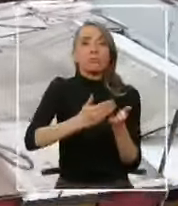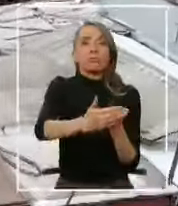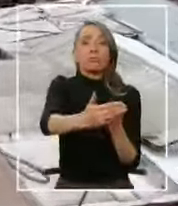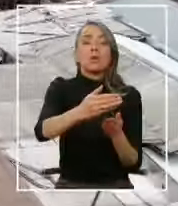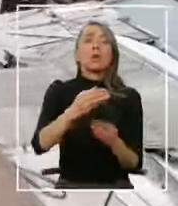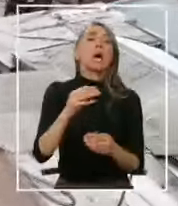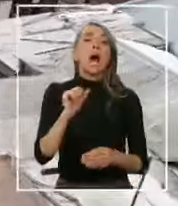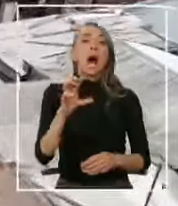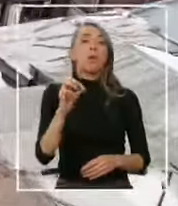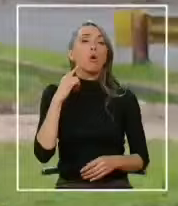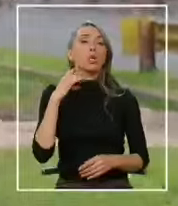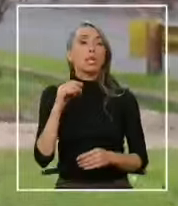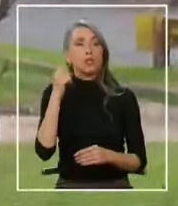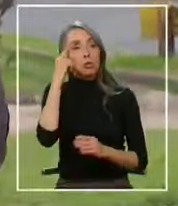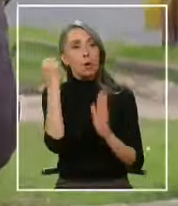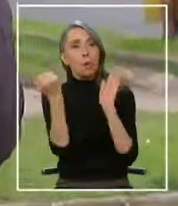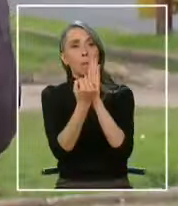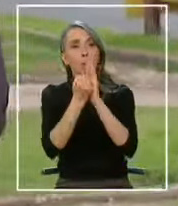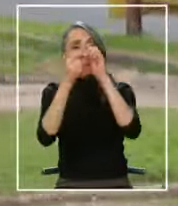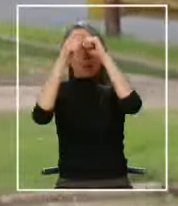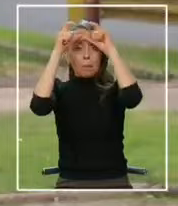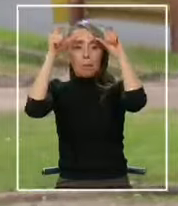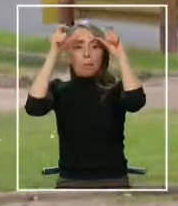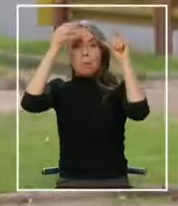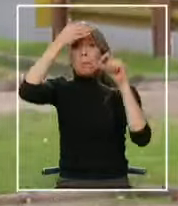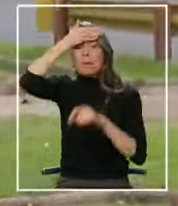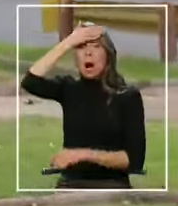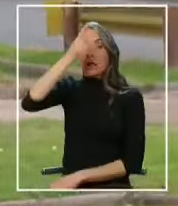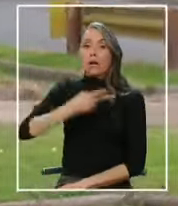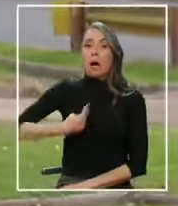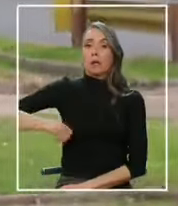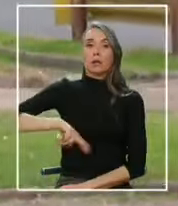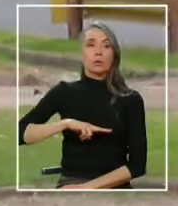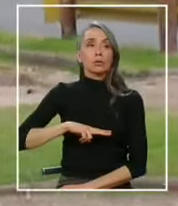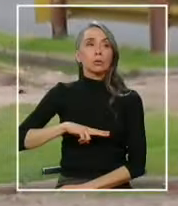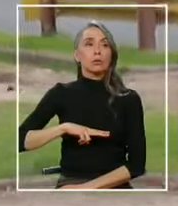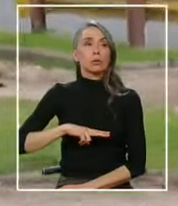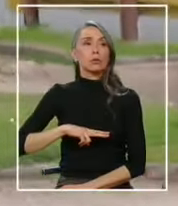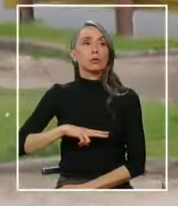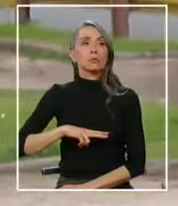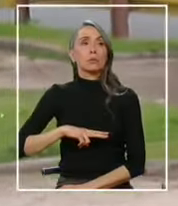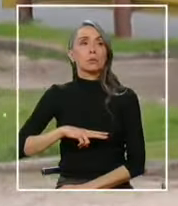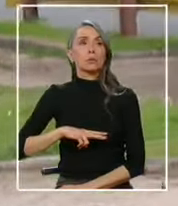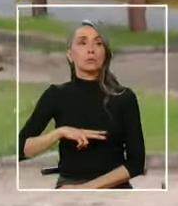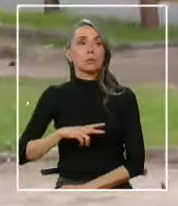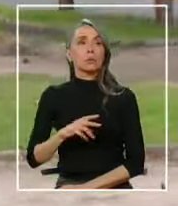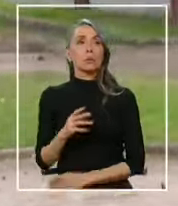Nos han estigmatizado un poco y también nos han dejado en el...